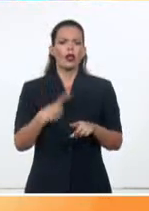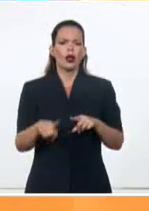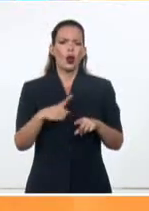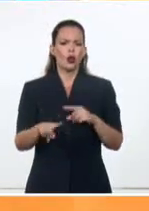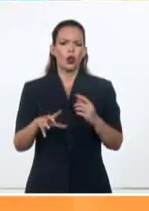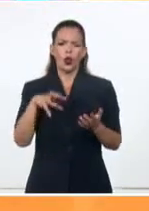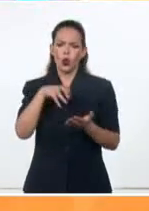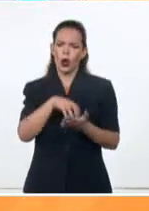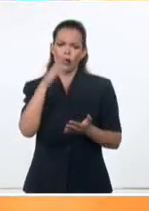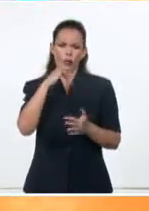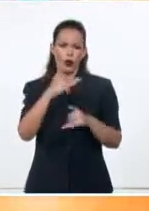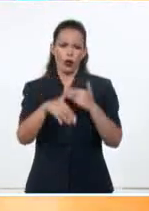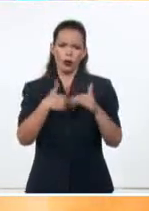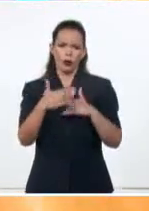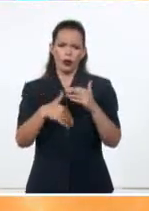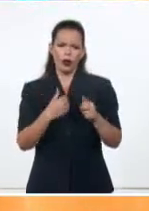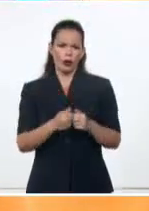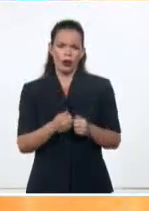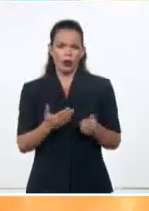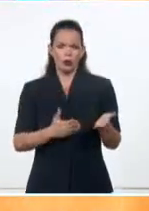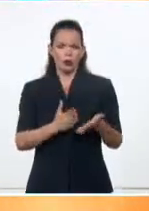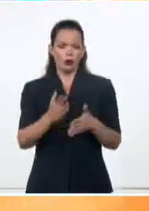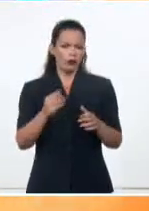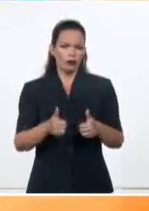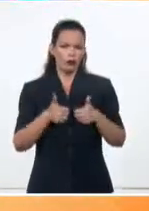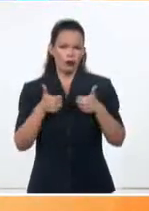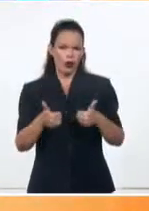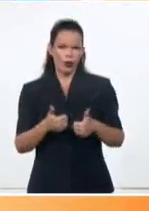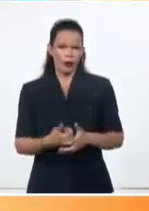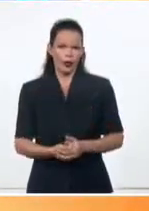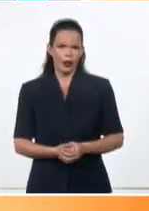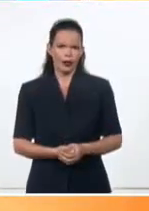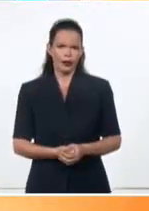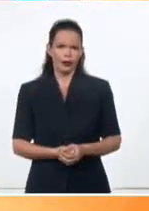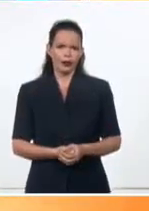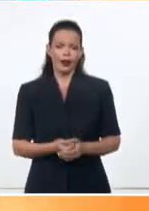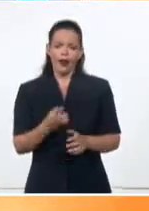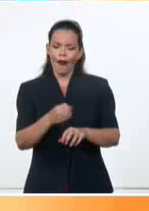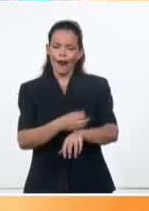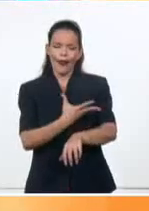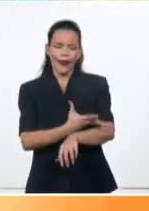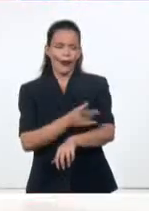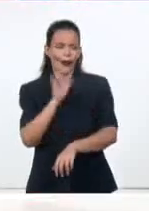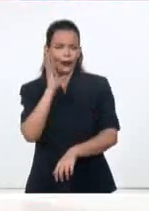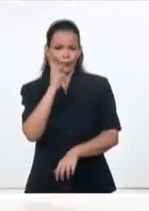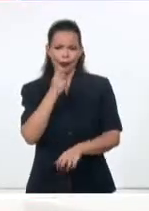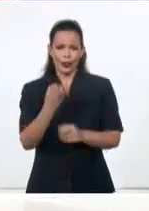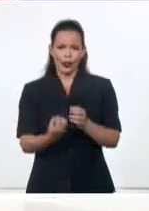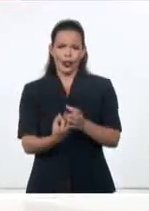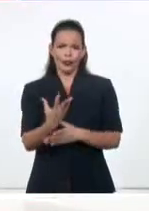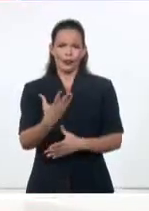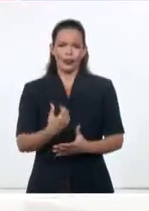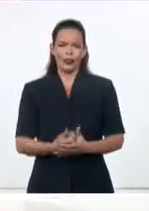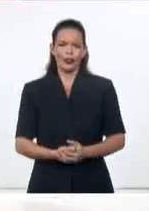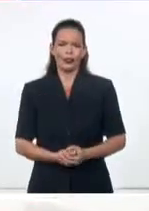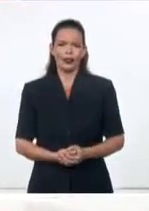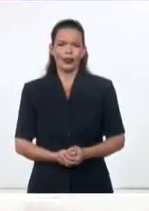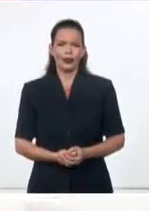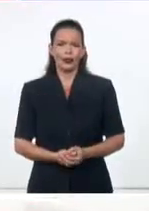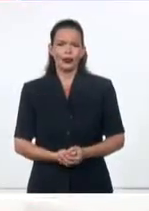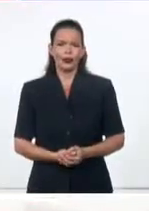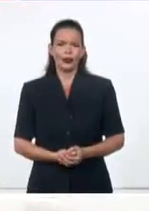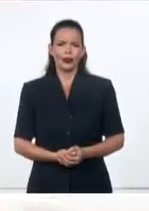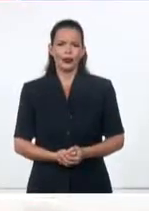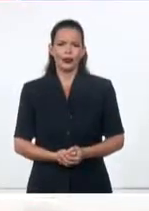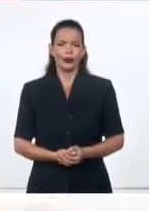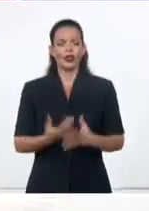afectadas. Es decir, que la flor de Holguín vive para bien de todos nosotros, porque es orgullo de todos los holguineros. Muchísimas gracias, colega.